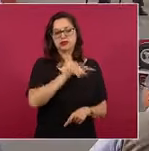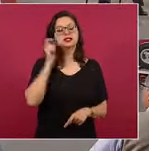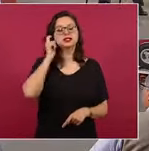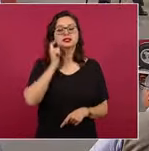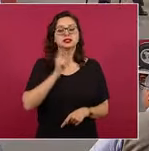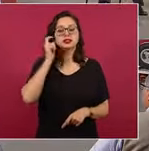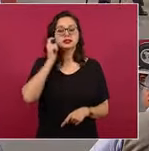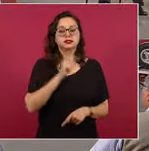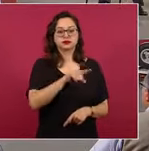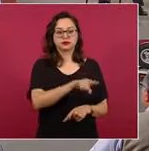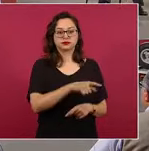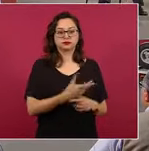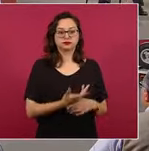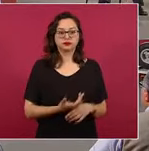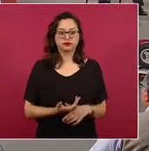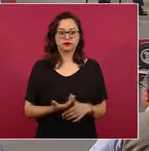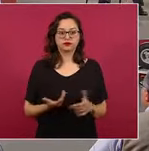Estoy pobre, y era un